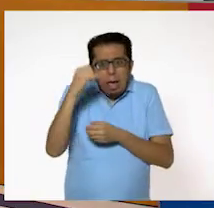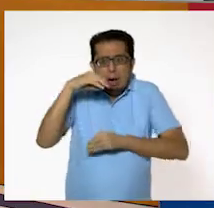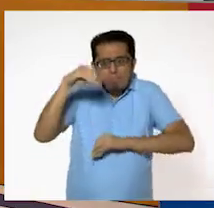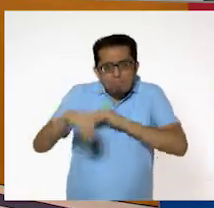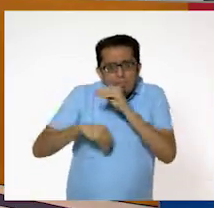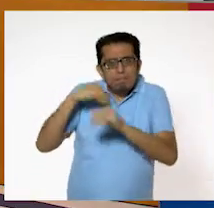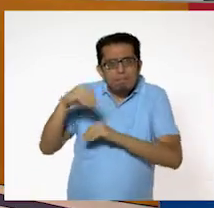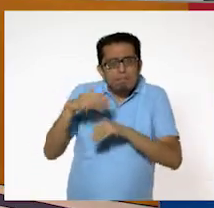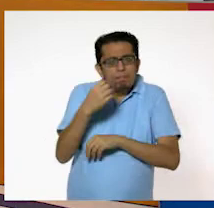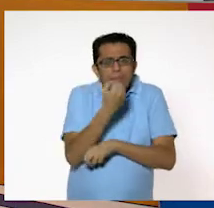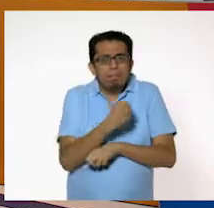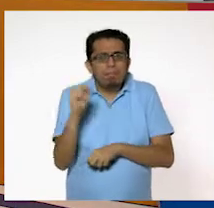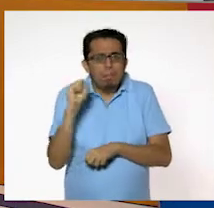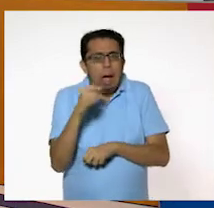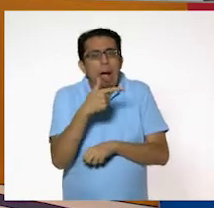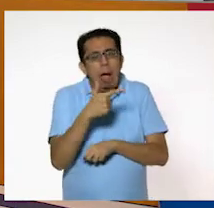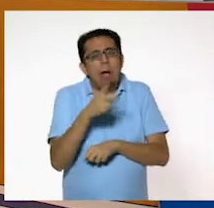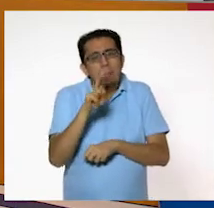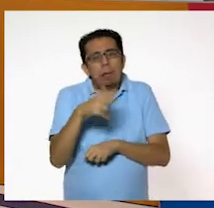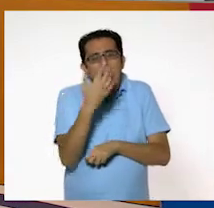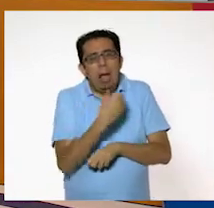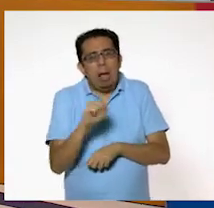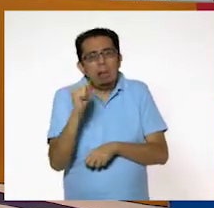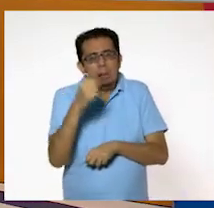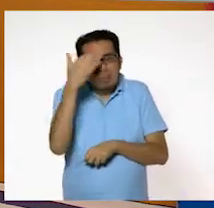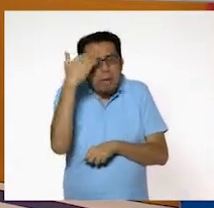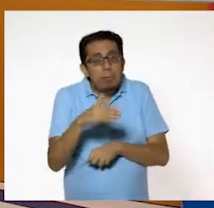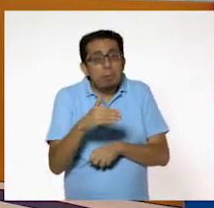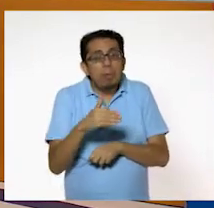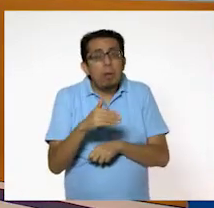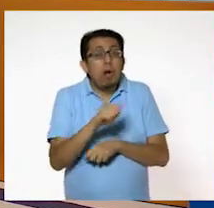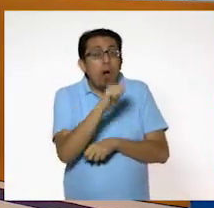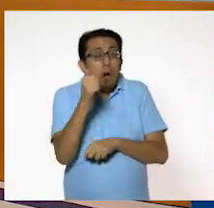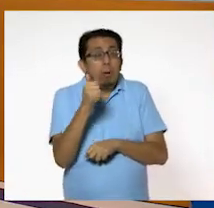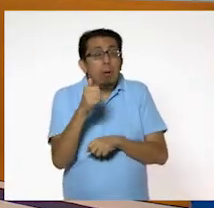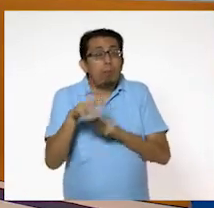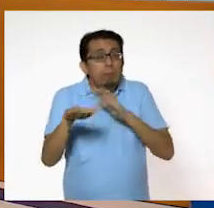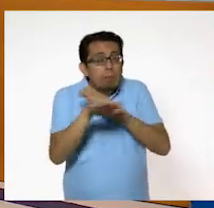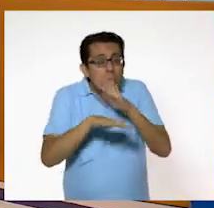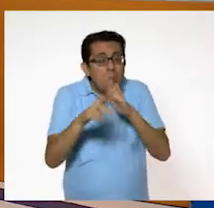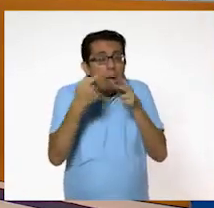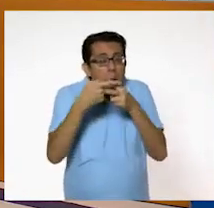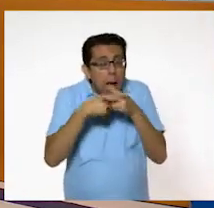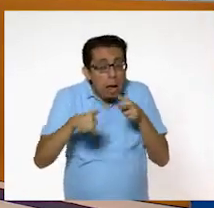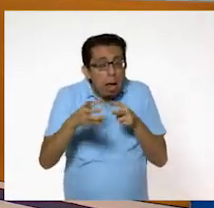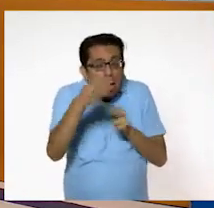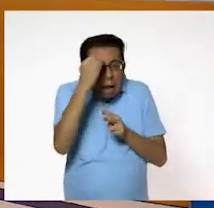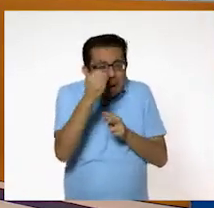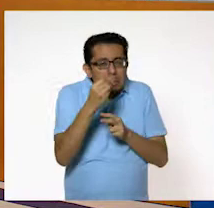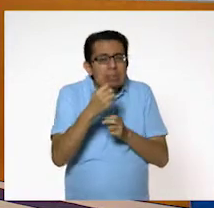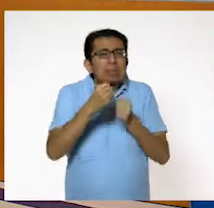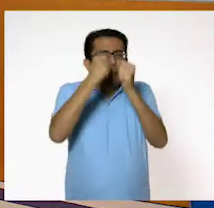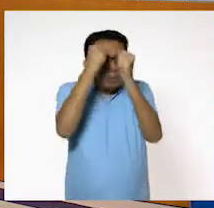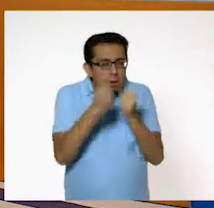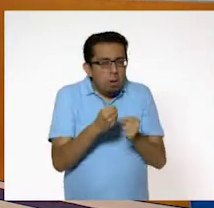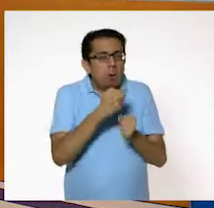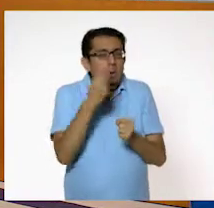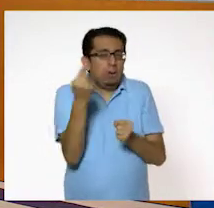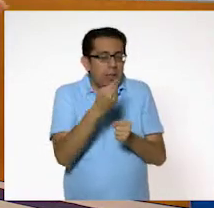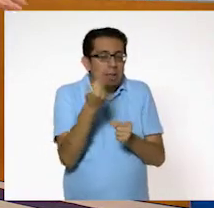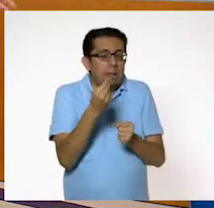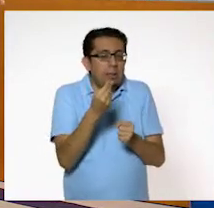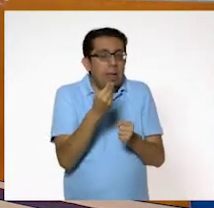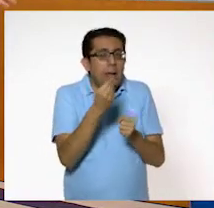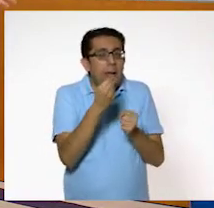bueno, Gepetto porque ya era un experto, seguramente si hubiera sido un aprendiz, pues sí, como bien dices, hubiera necesitado. Yo necesitaría